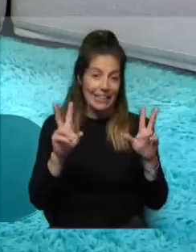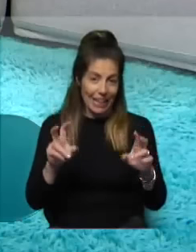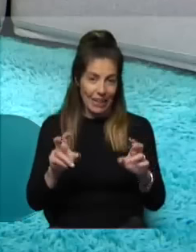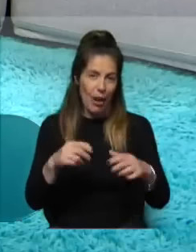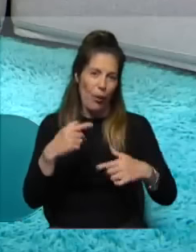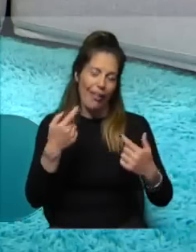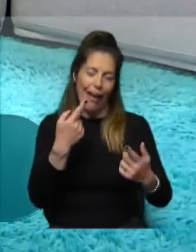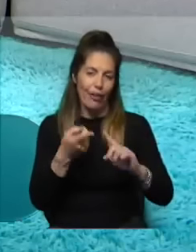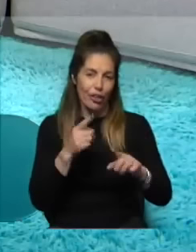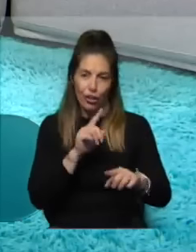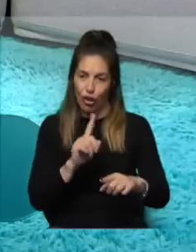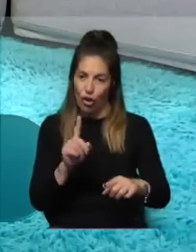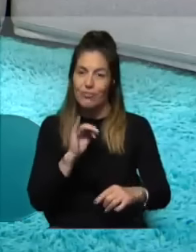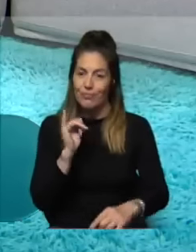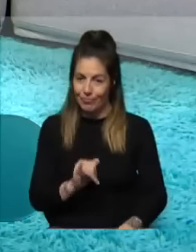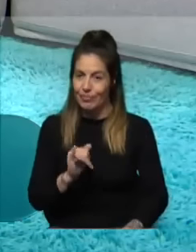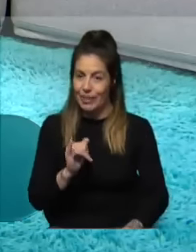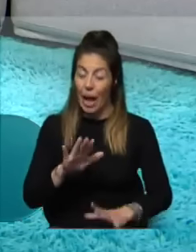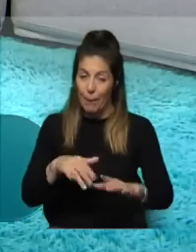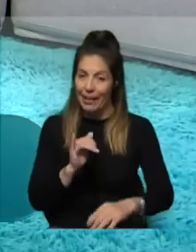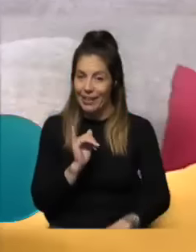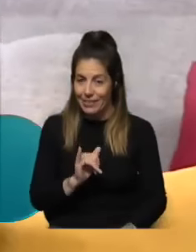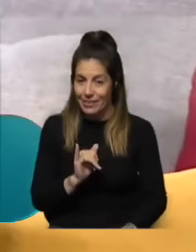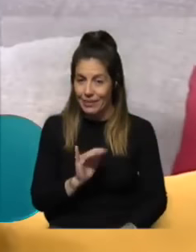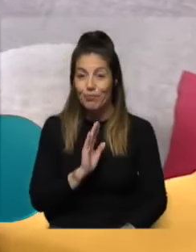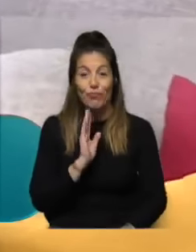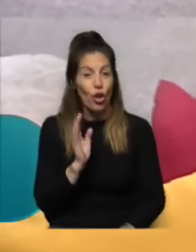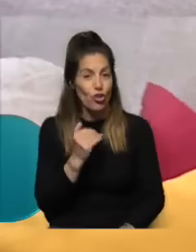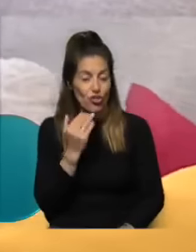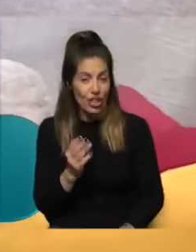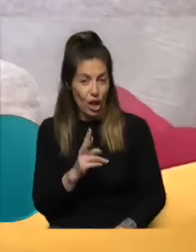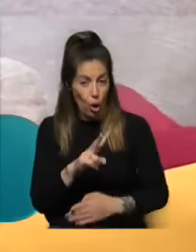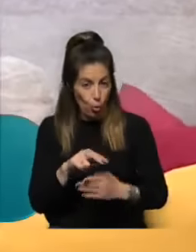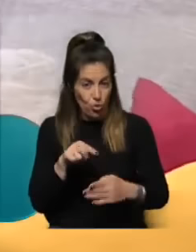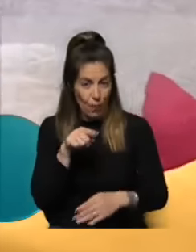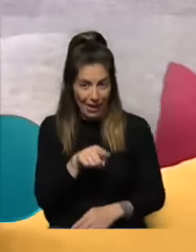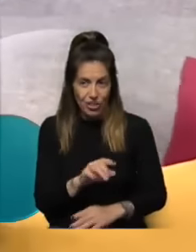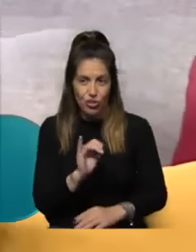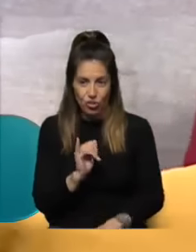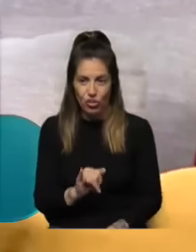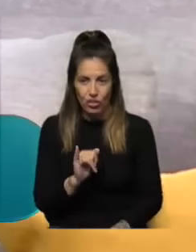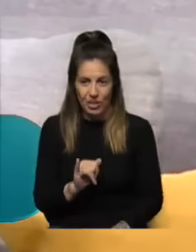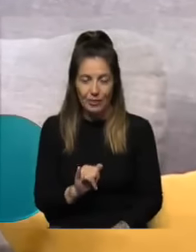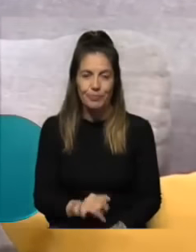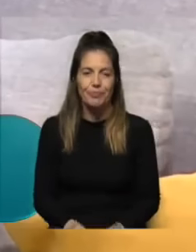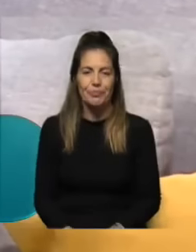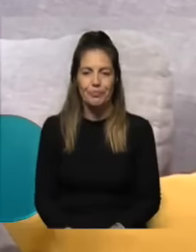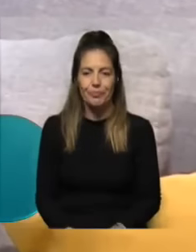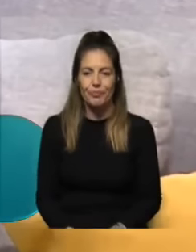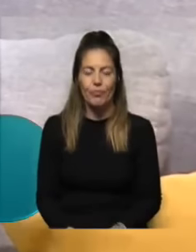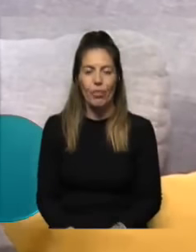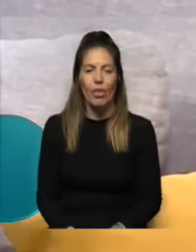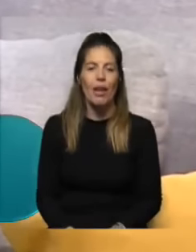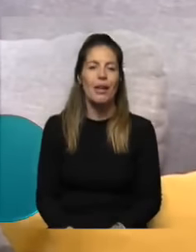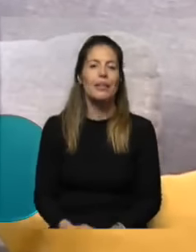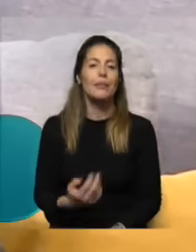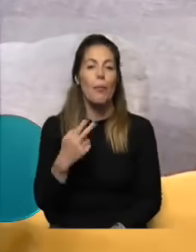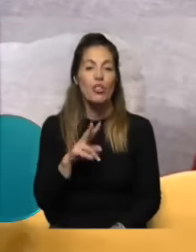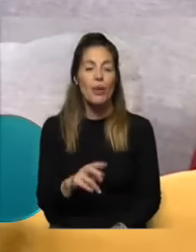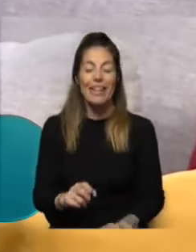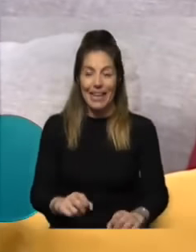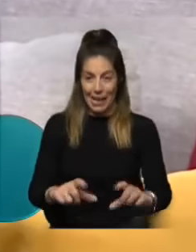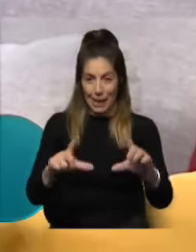no tiene nada que ver. Otros dicen, bueno, sí, capaz que sí. Y otros no se lo utilizan. Así que hay un poco de todo. Bien. Bueno, vamos a ver, tenemos ahí